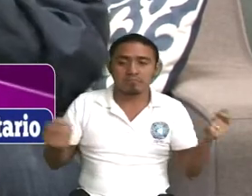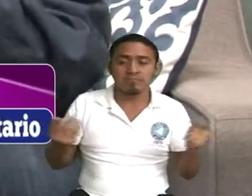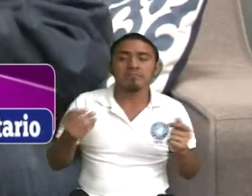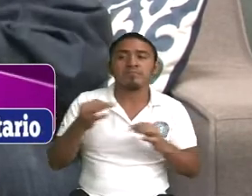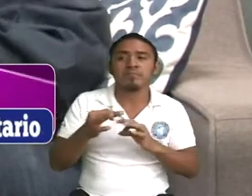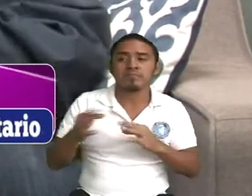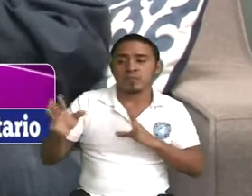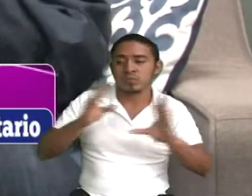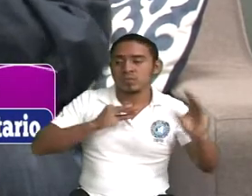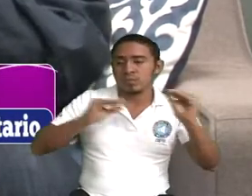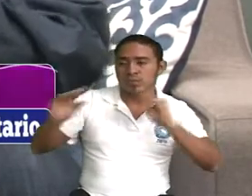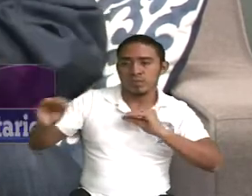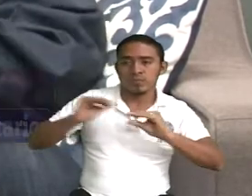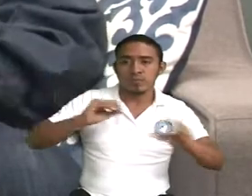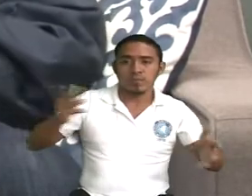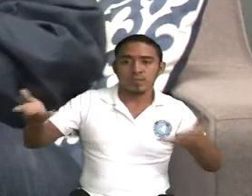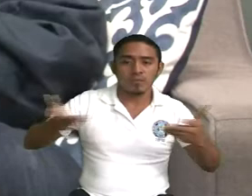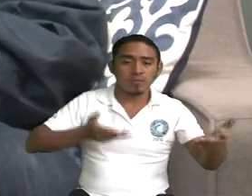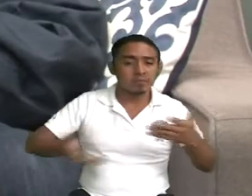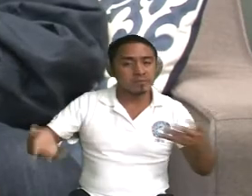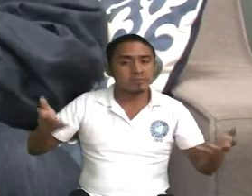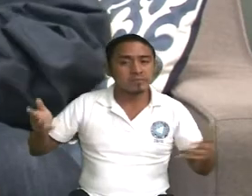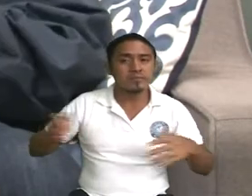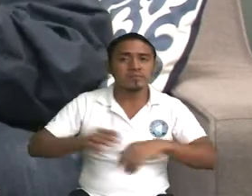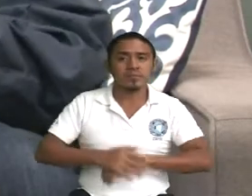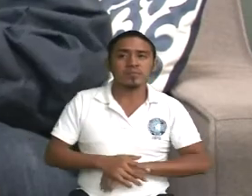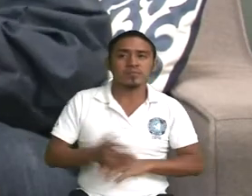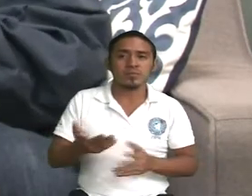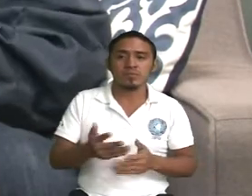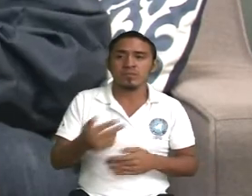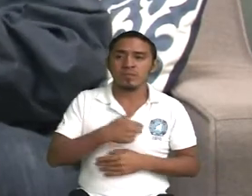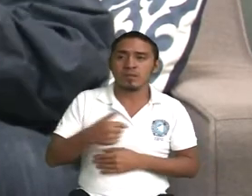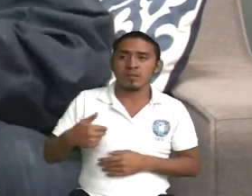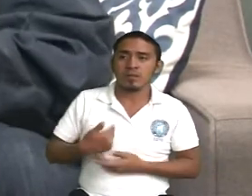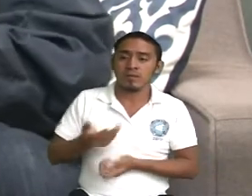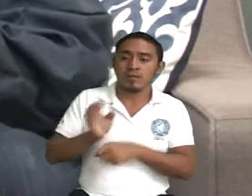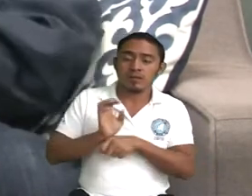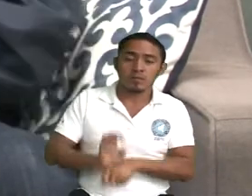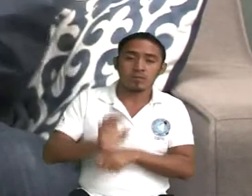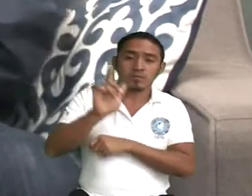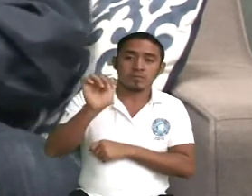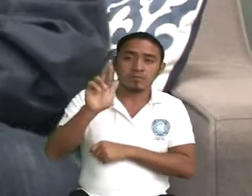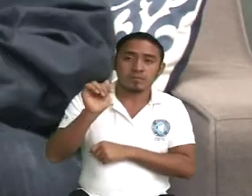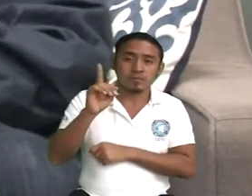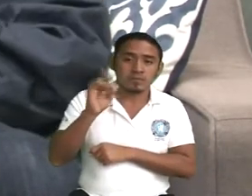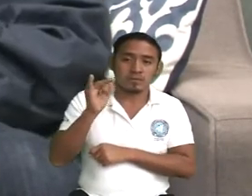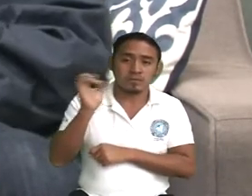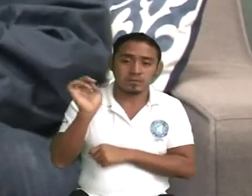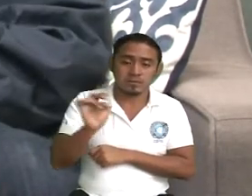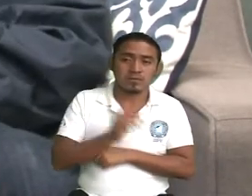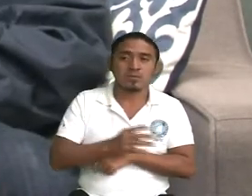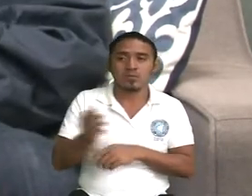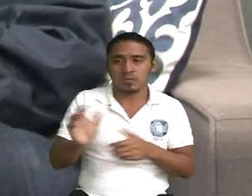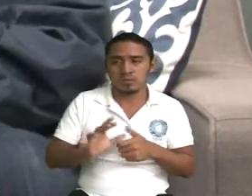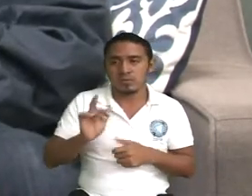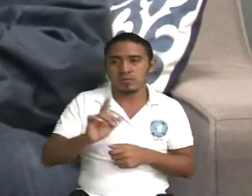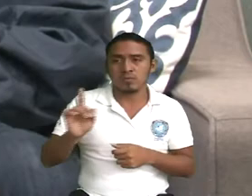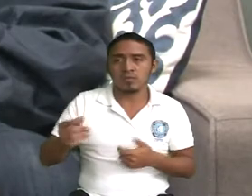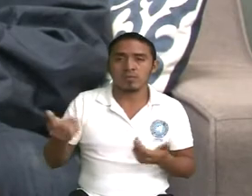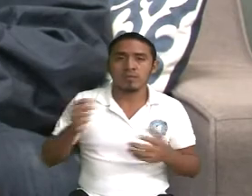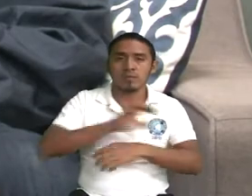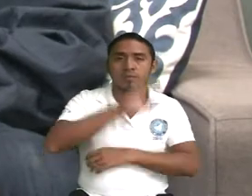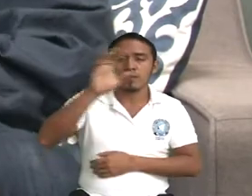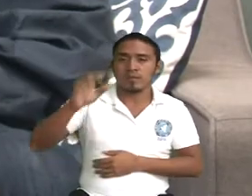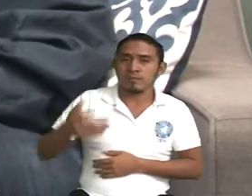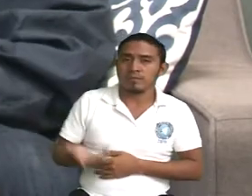ese conversatorio, ese enlazamiento, donde estuvimos compartiendo también las tradiciones de cada uno de estos departamentos.